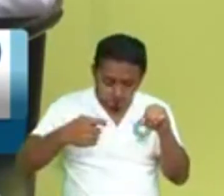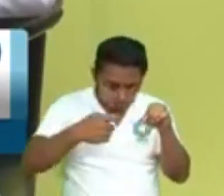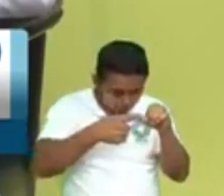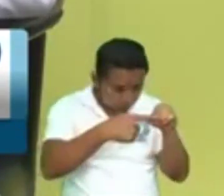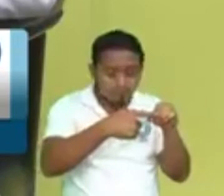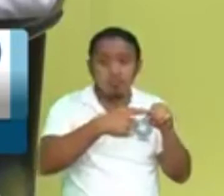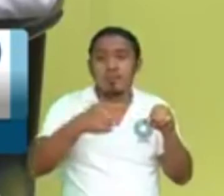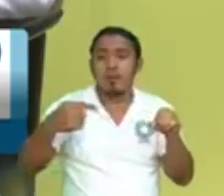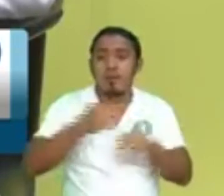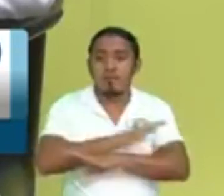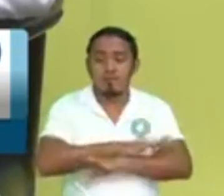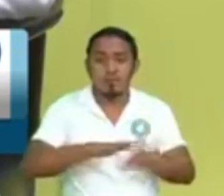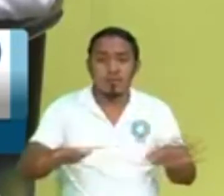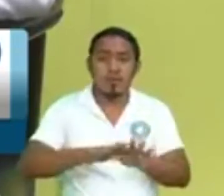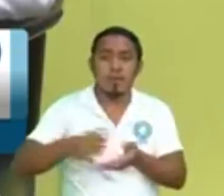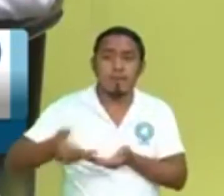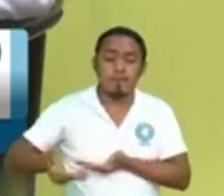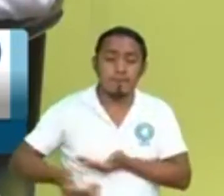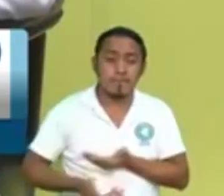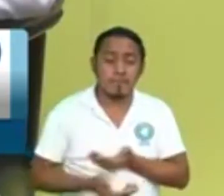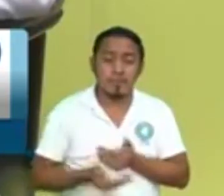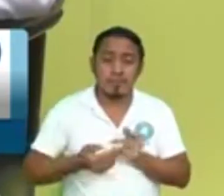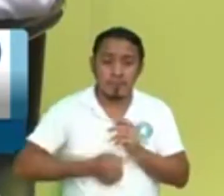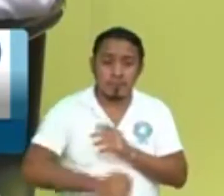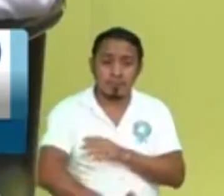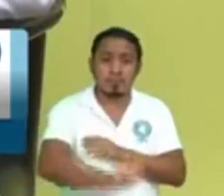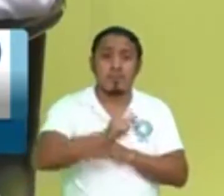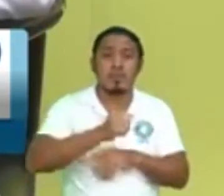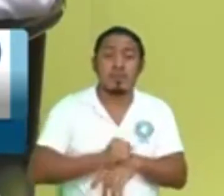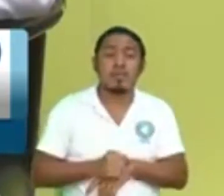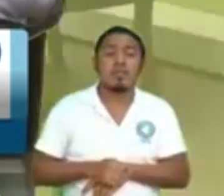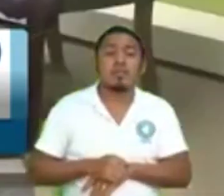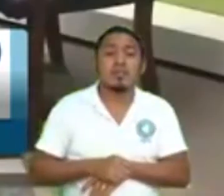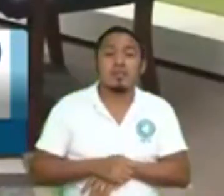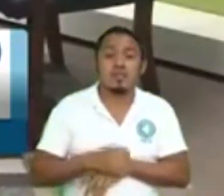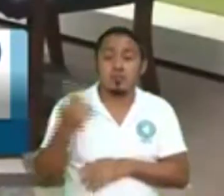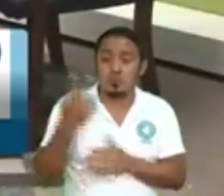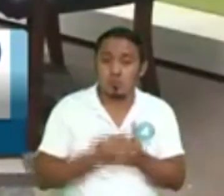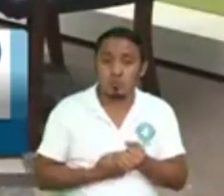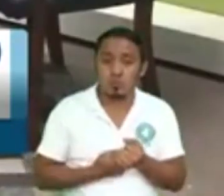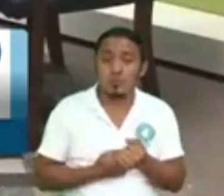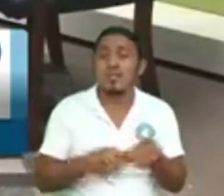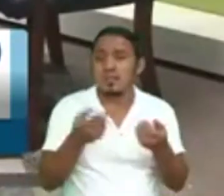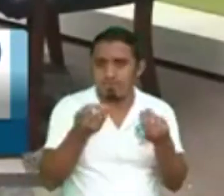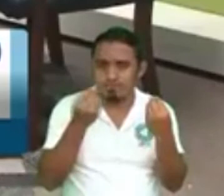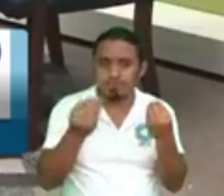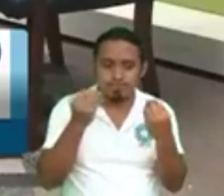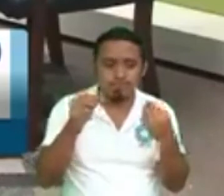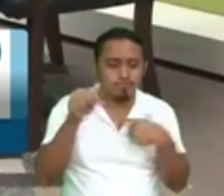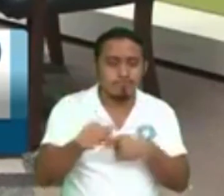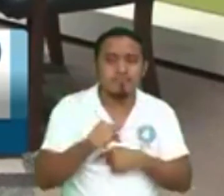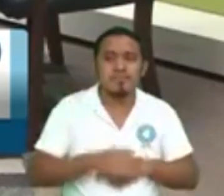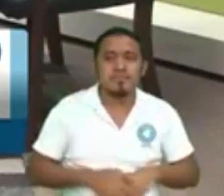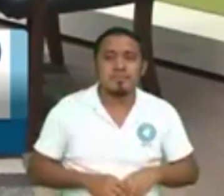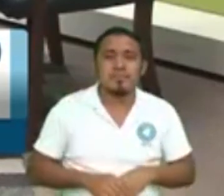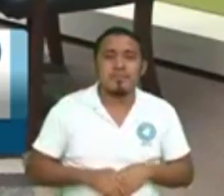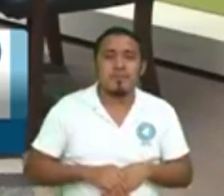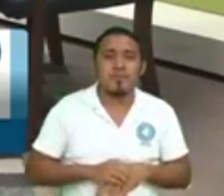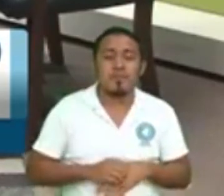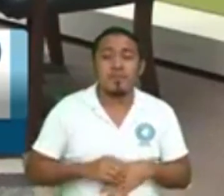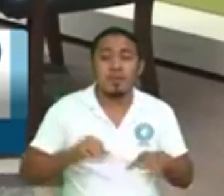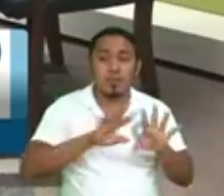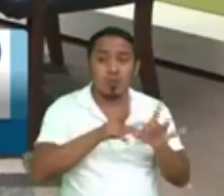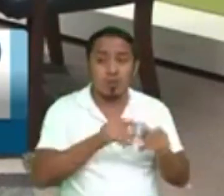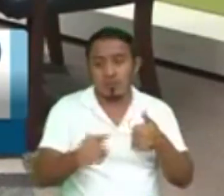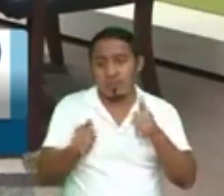que termina Correcto. el embarazo. O sea, si, imagínense, las Sí. parejas, y eso sucede mucho en nuestra sociedad, Sí. la muchacha va a Por eso a veces dan los